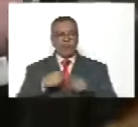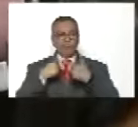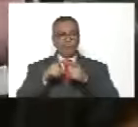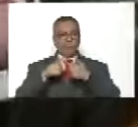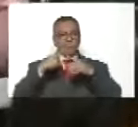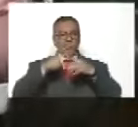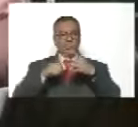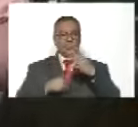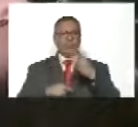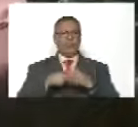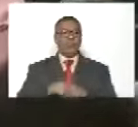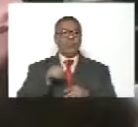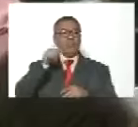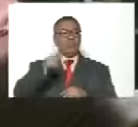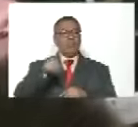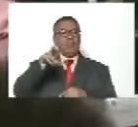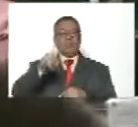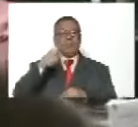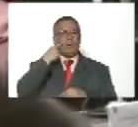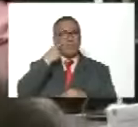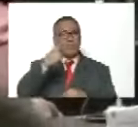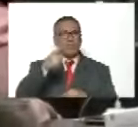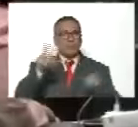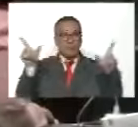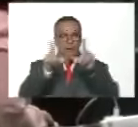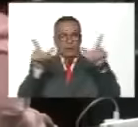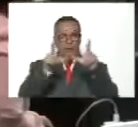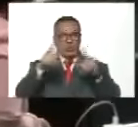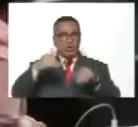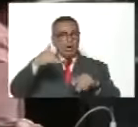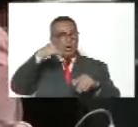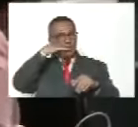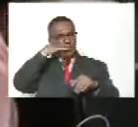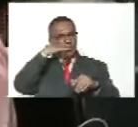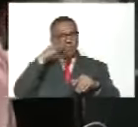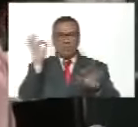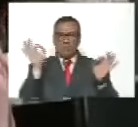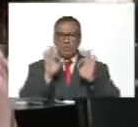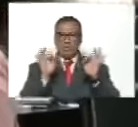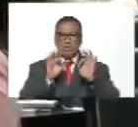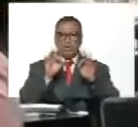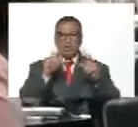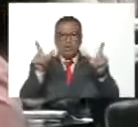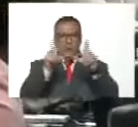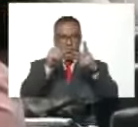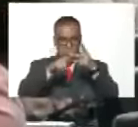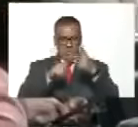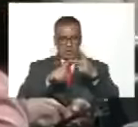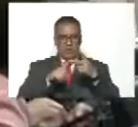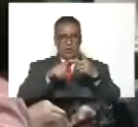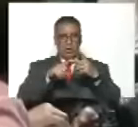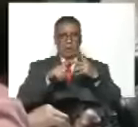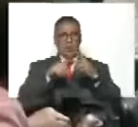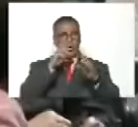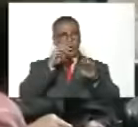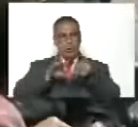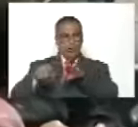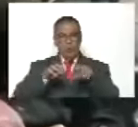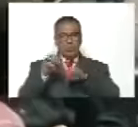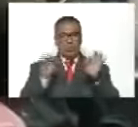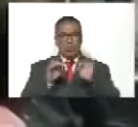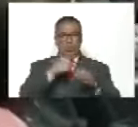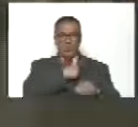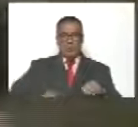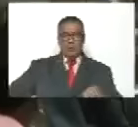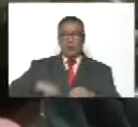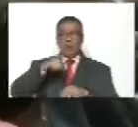otras cosas. Y esto no se observa en las pantallas de los teléfonos, no se observa en las pantallas de los computadores. Por ello, el presidente Nicolás